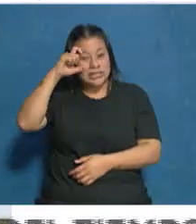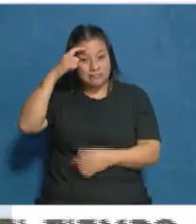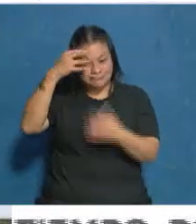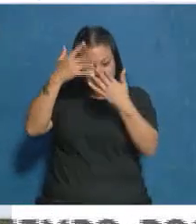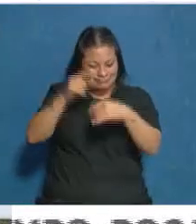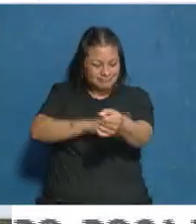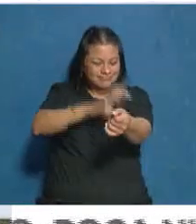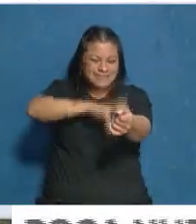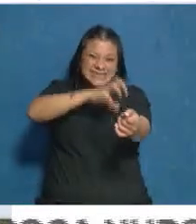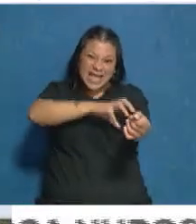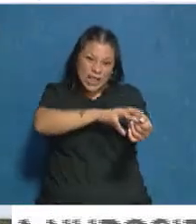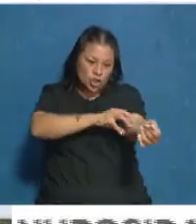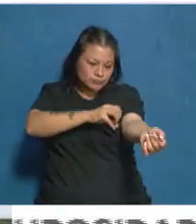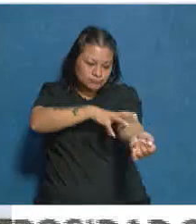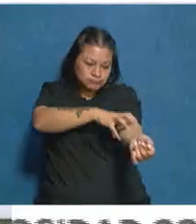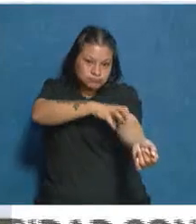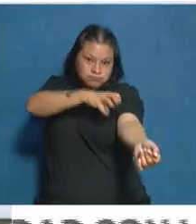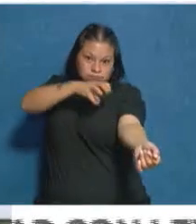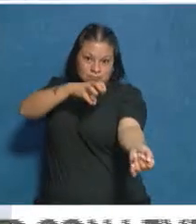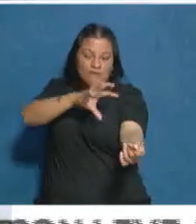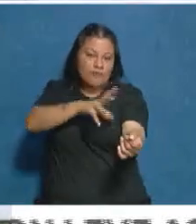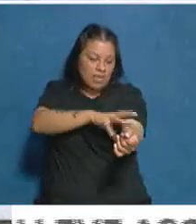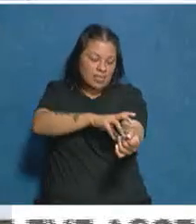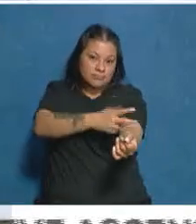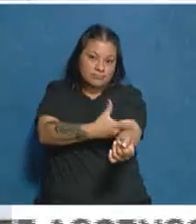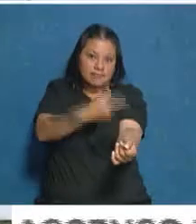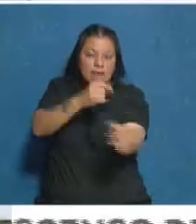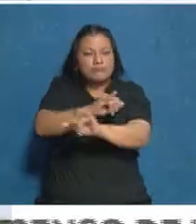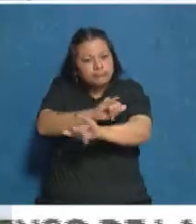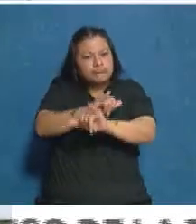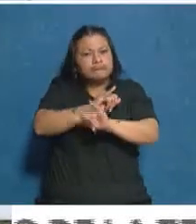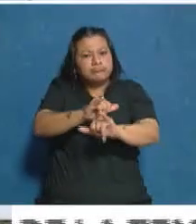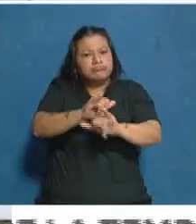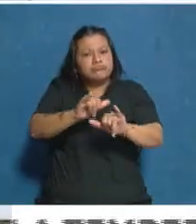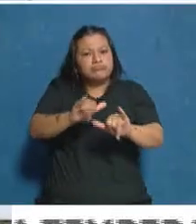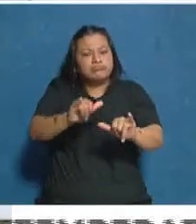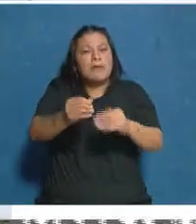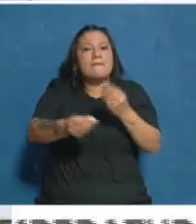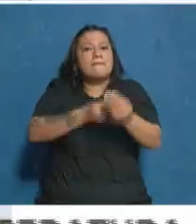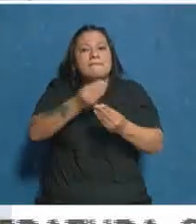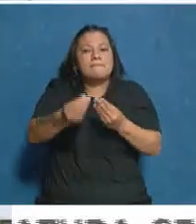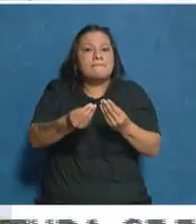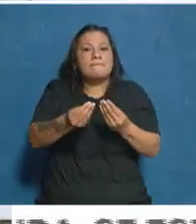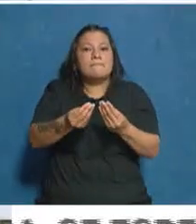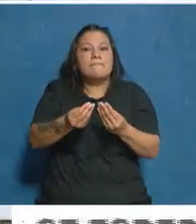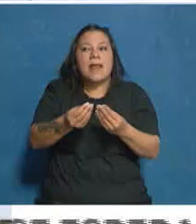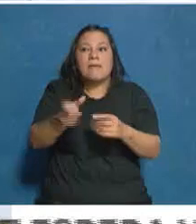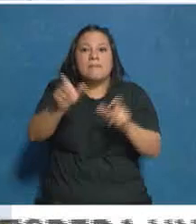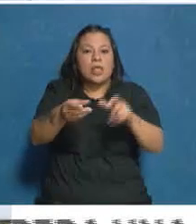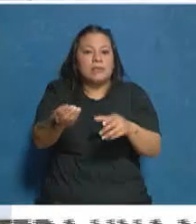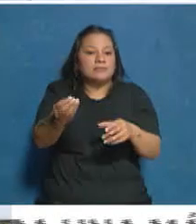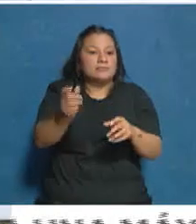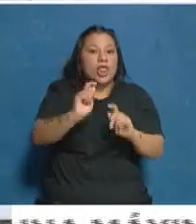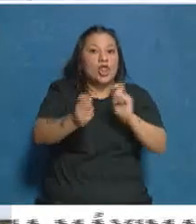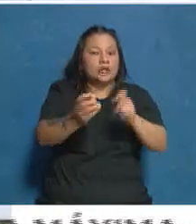de la sangre, y a partir de eso fue que arrancó una campaña para incorporar donantes